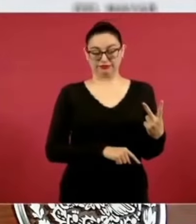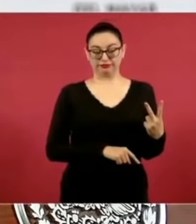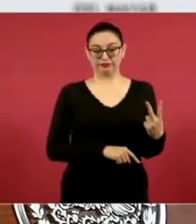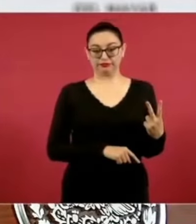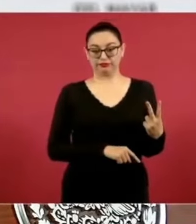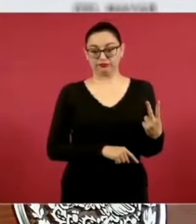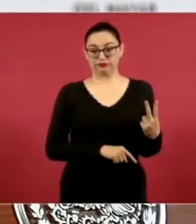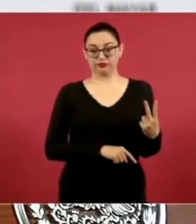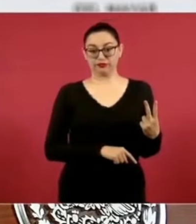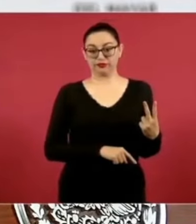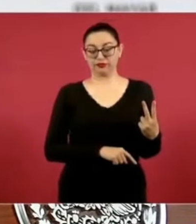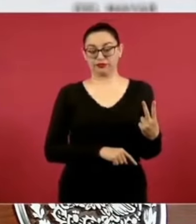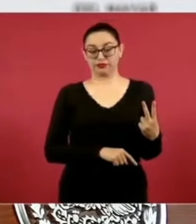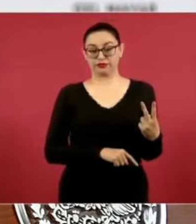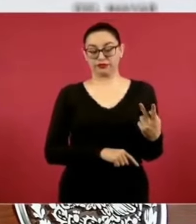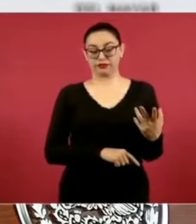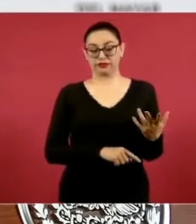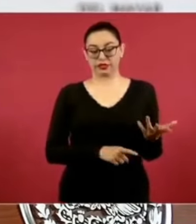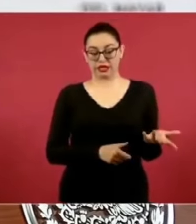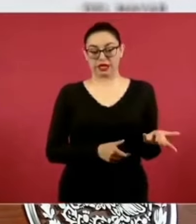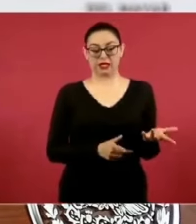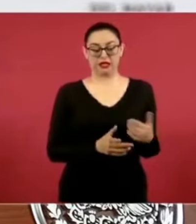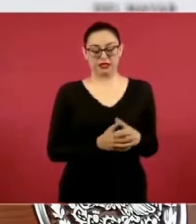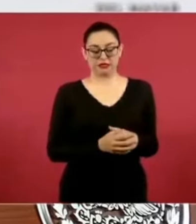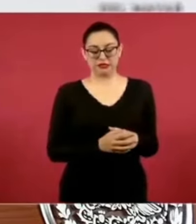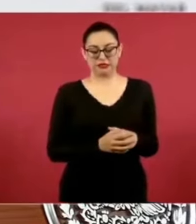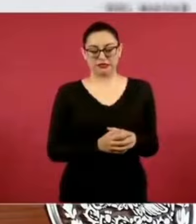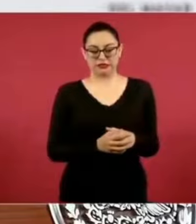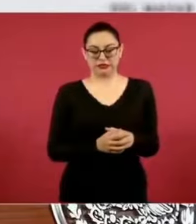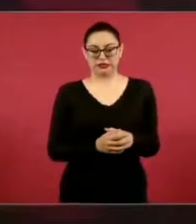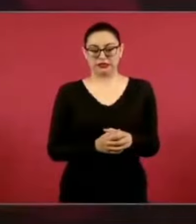la nueva directiva del sindicato,